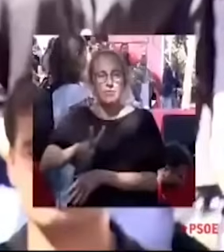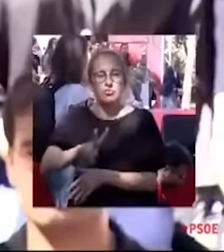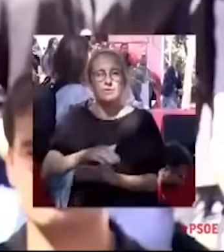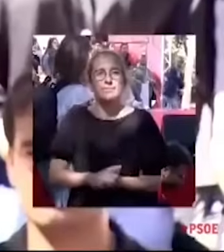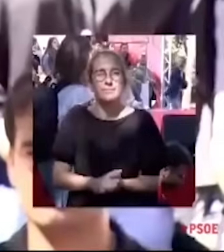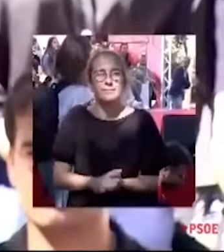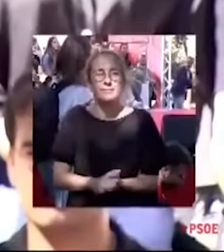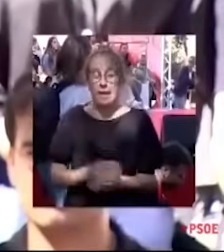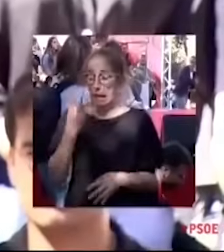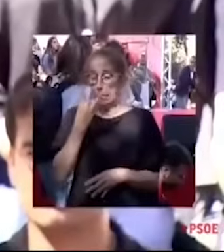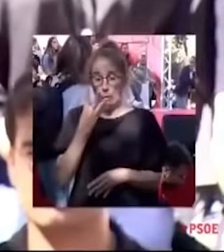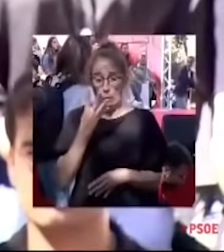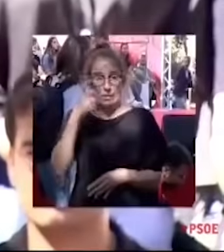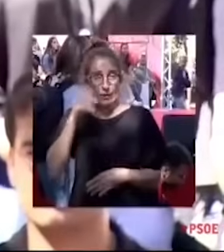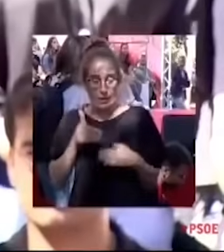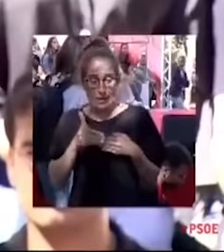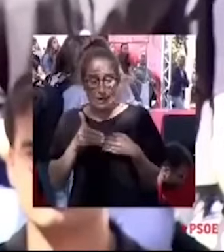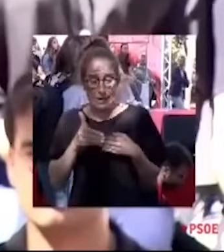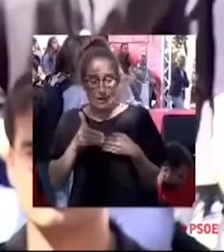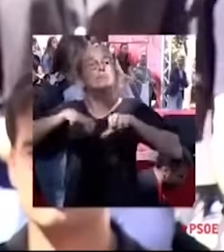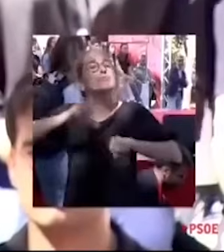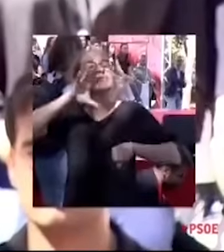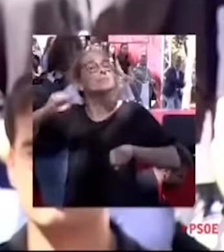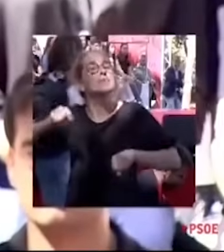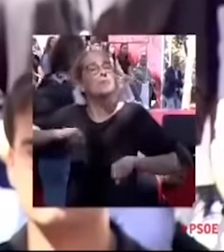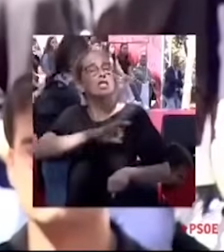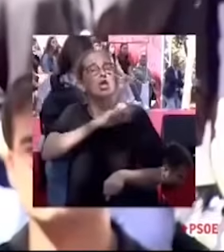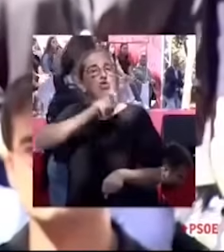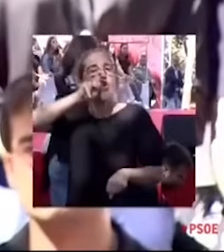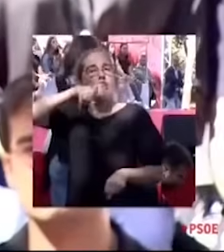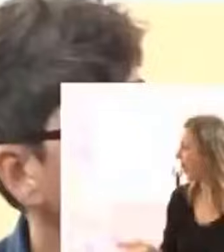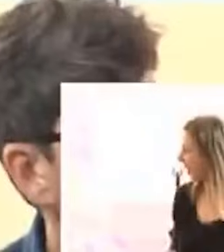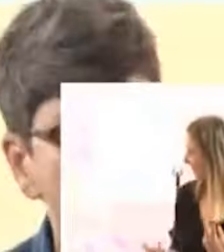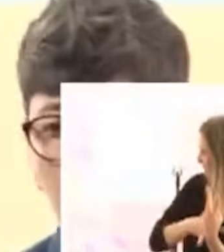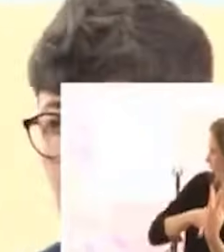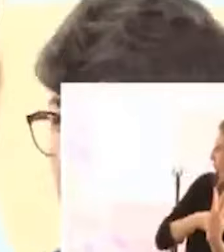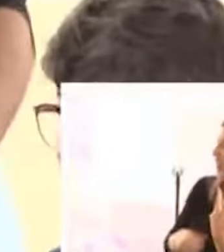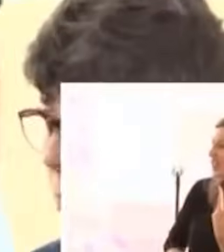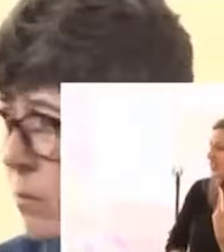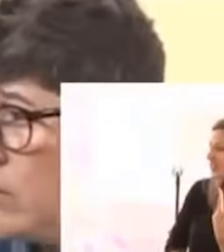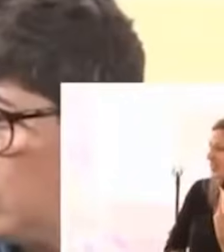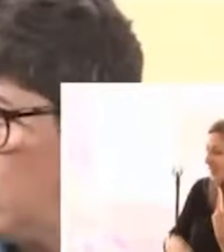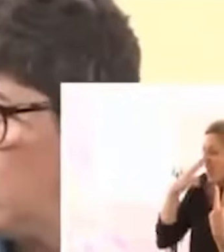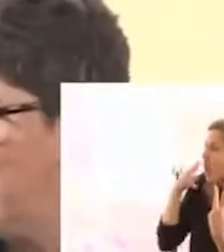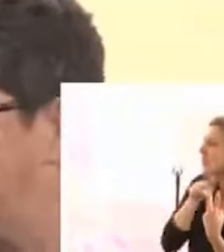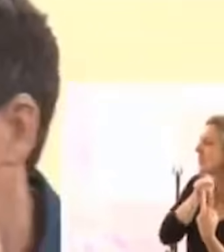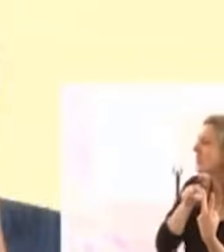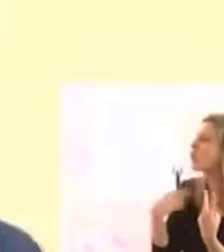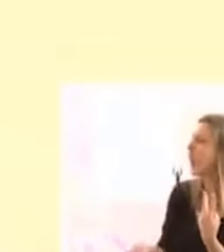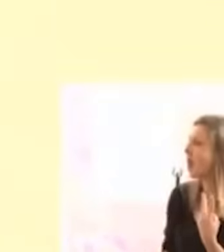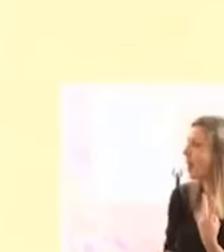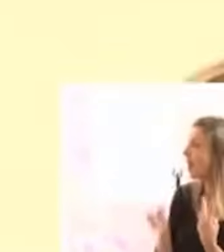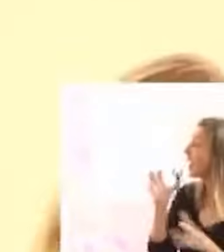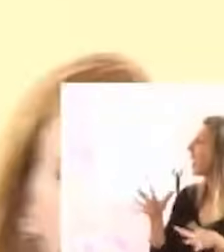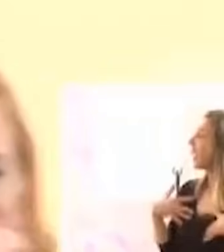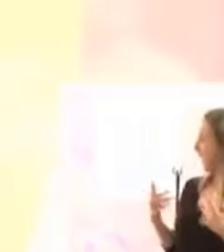se rumorea que la Moncloa, el gobierno de Pedro Sánchez, podría haber llegado a un acuerdo con Pablo Iglesias y su canal de televisión. A cambio de